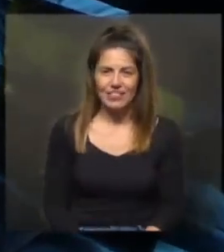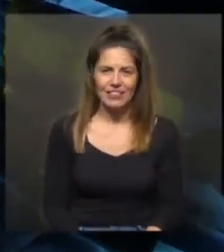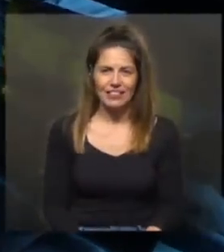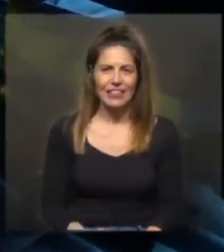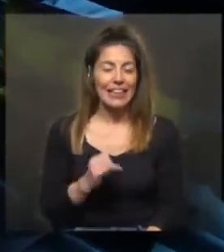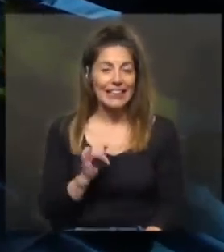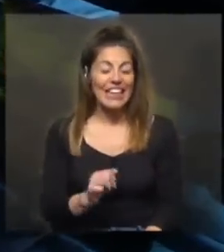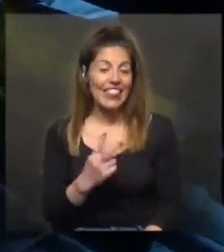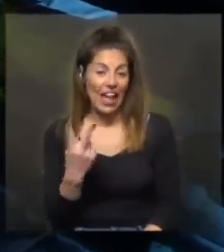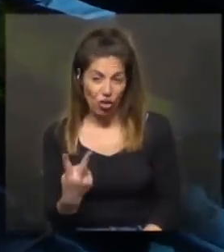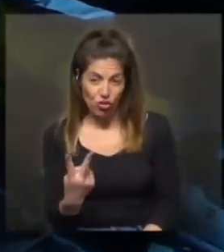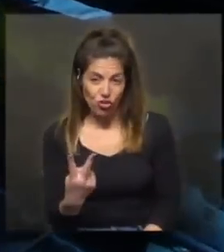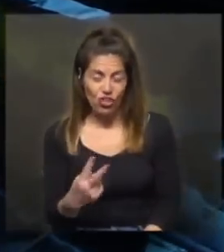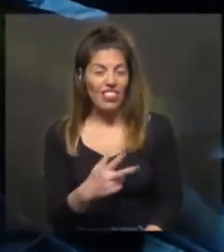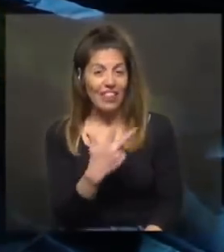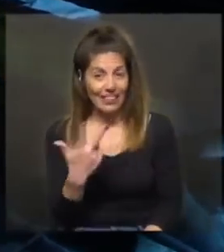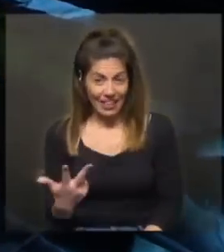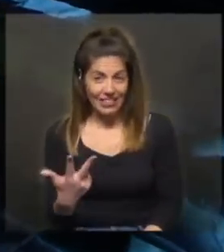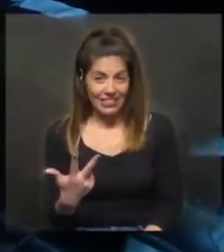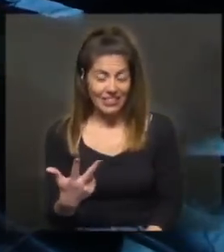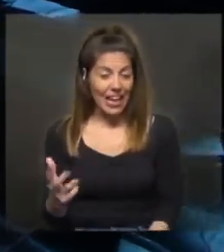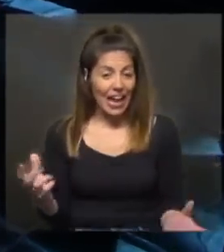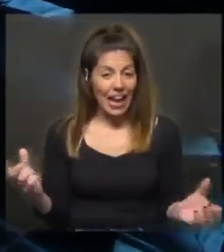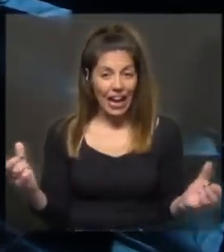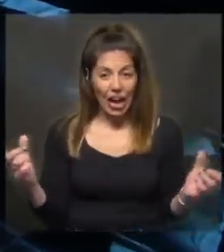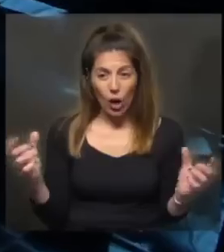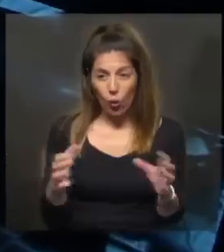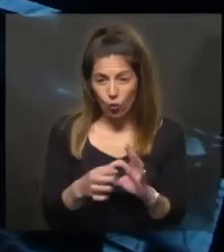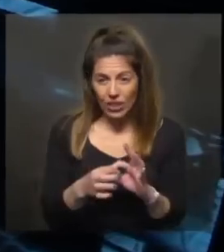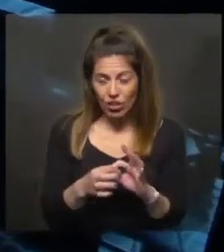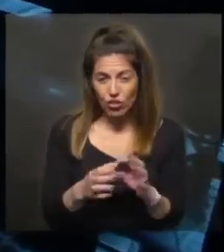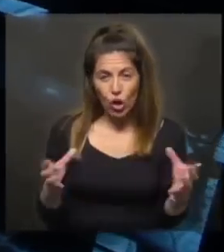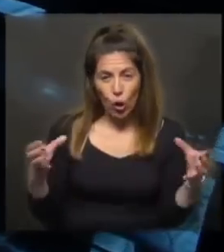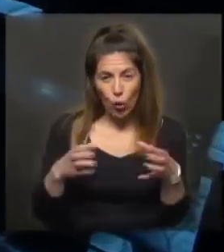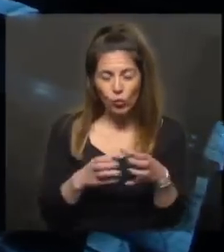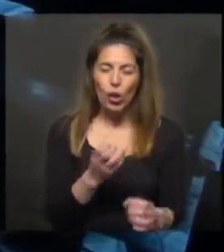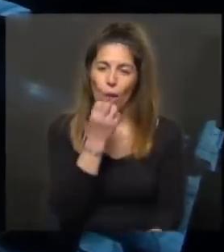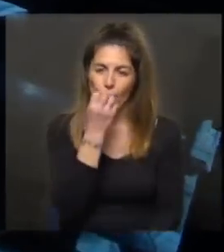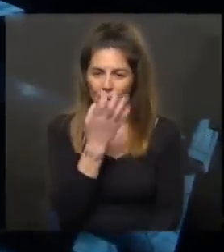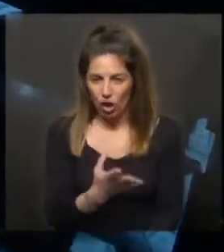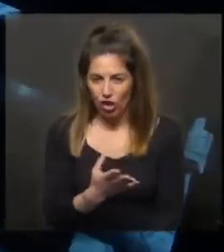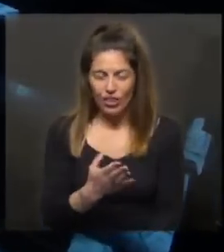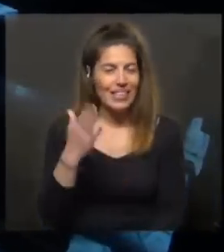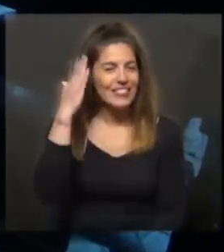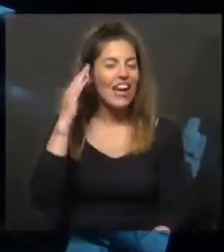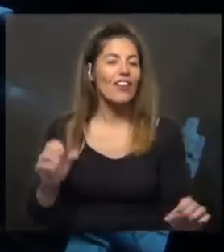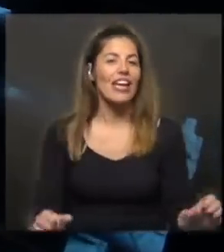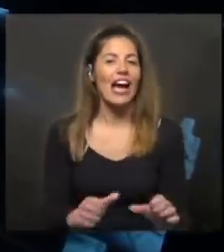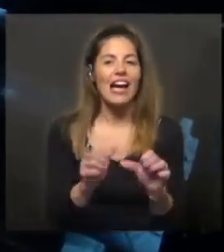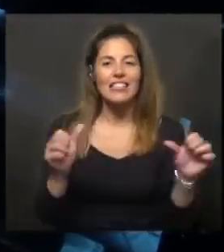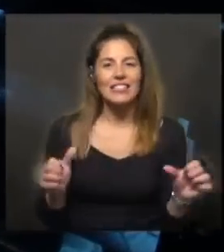de a dos de a tres en conjunto es mejor saber hacer el fuego